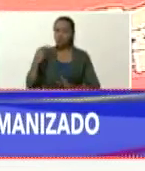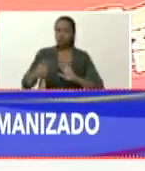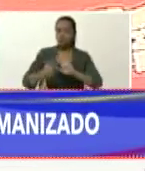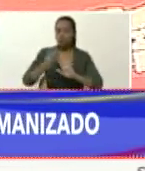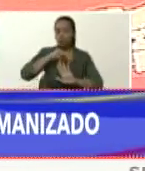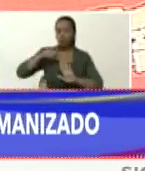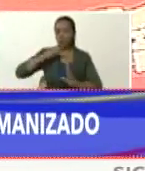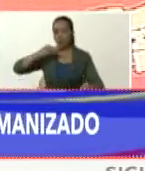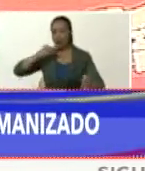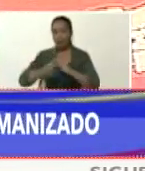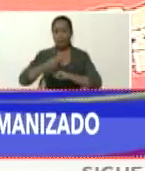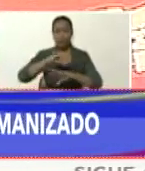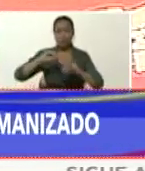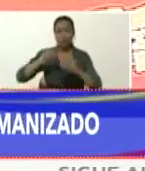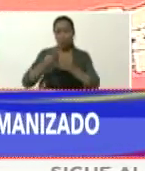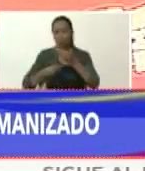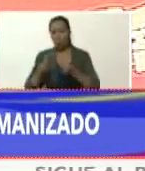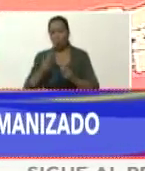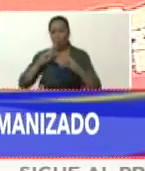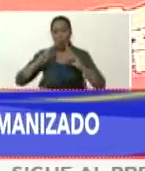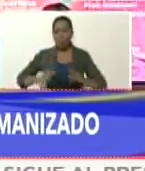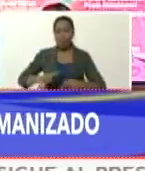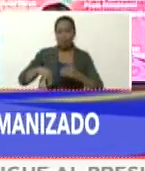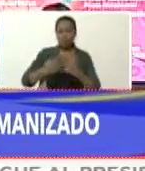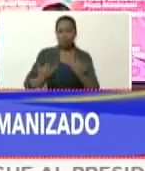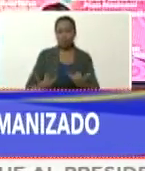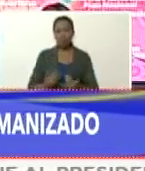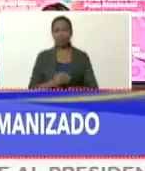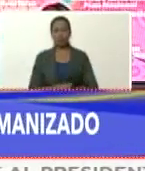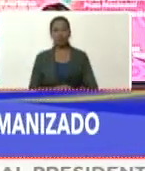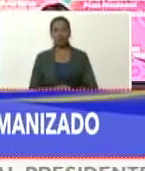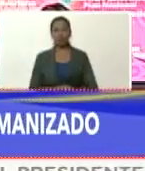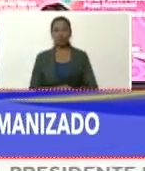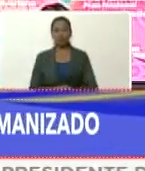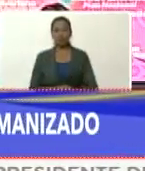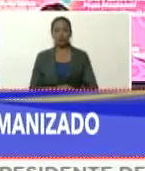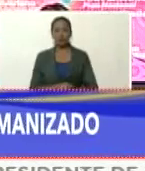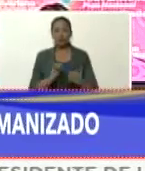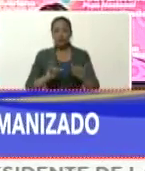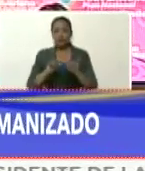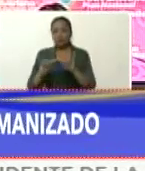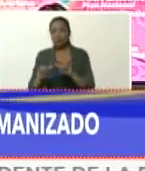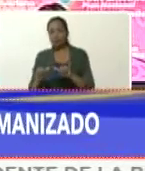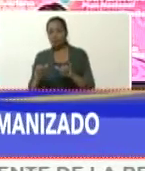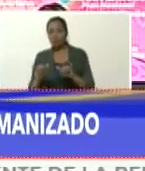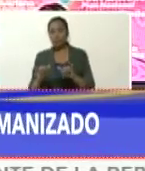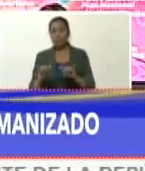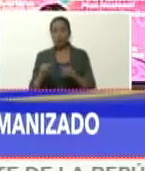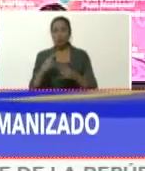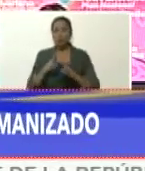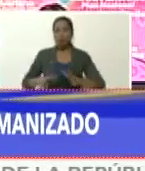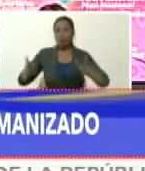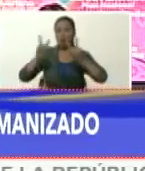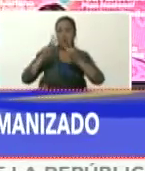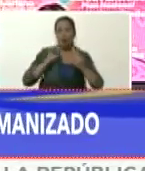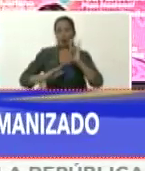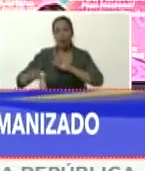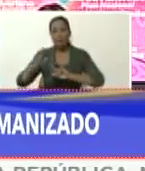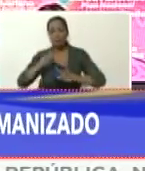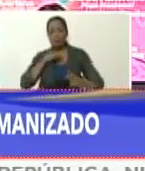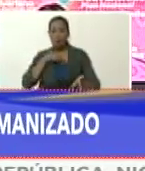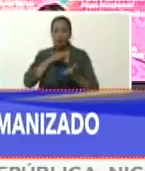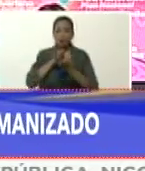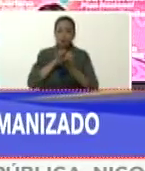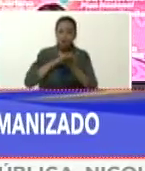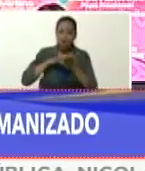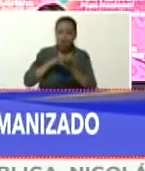demostrando el cambio en la calidad humana, en la calidad humana, en los valores del amor, la